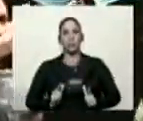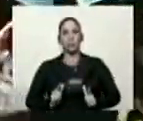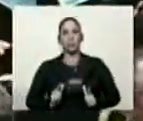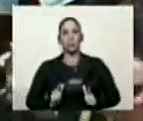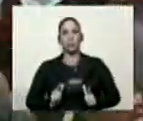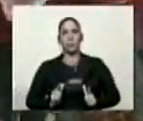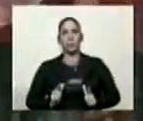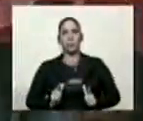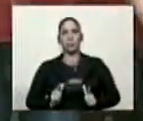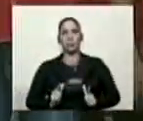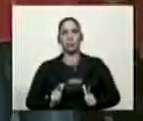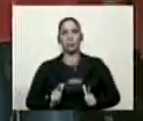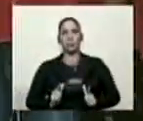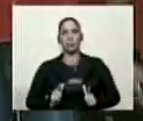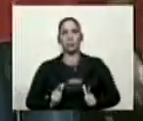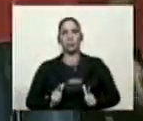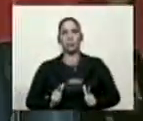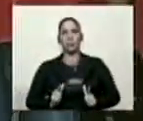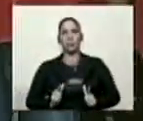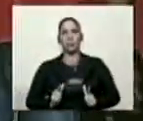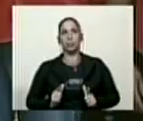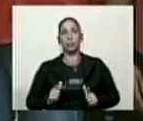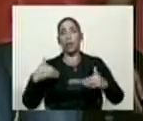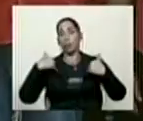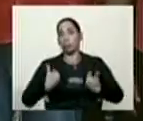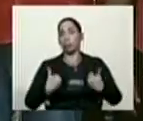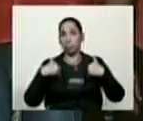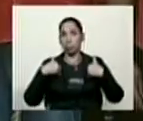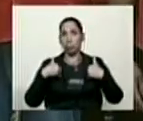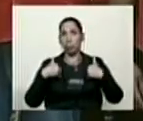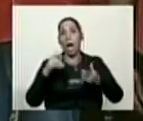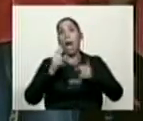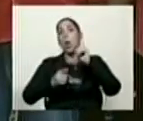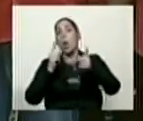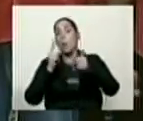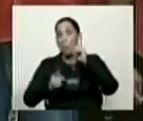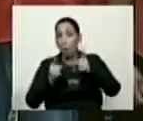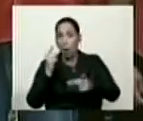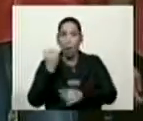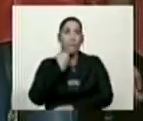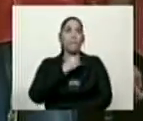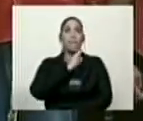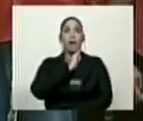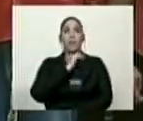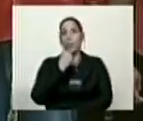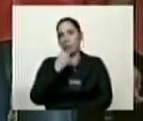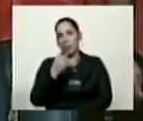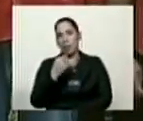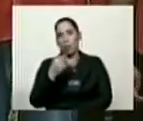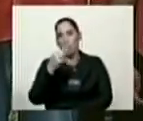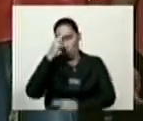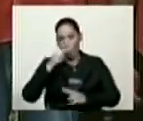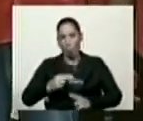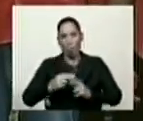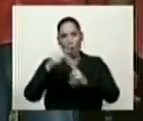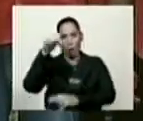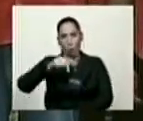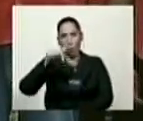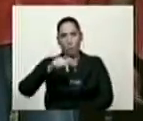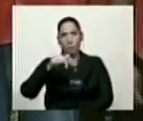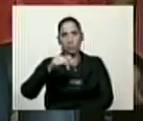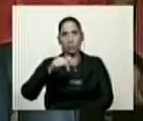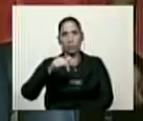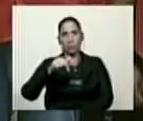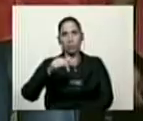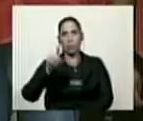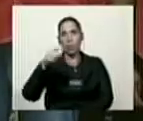No, el que estoy diciendo, el que esté cansado, porque puede haber alguien que esté enfermo. Y diga con honestidad hoy,